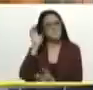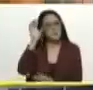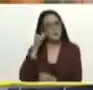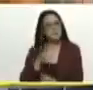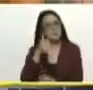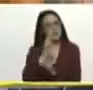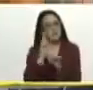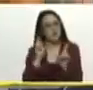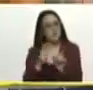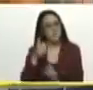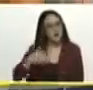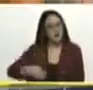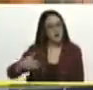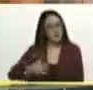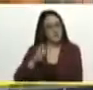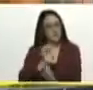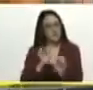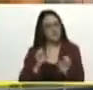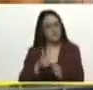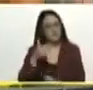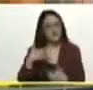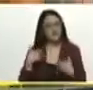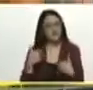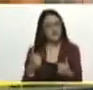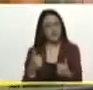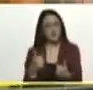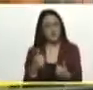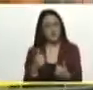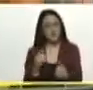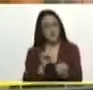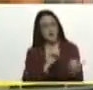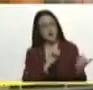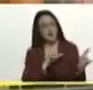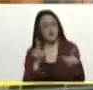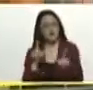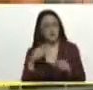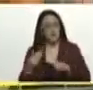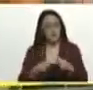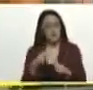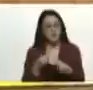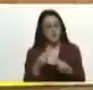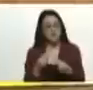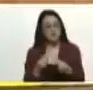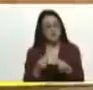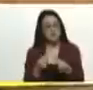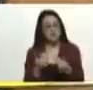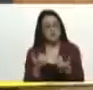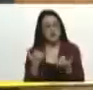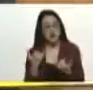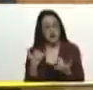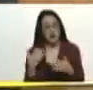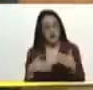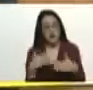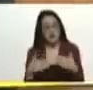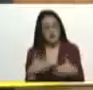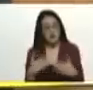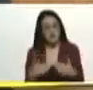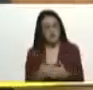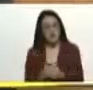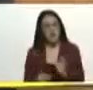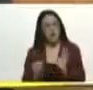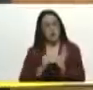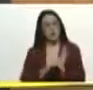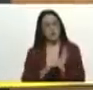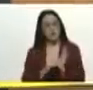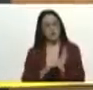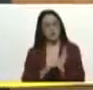más riqueza, con más educación, más salud. Ya lo hicimos una vez y hemos regresado para hacerlo otra